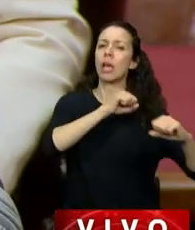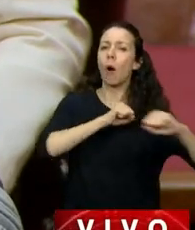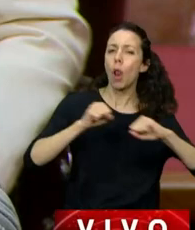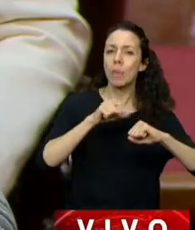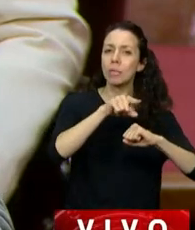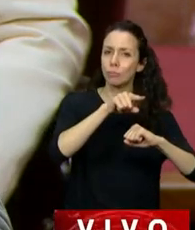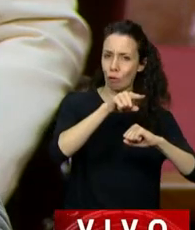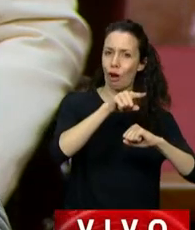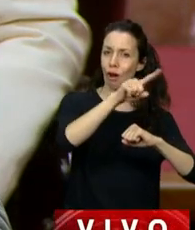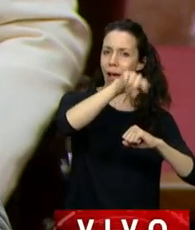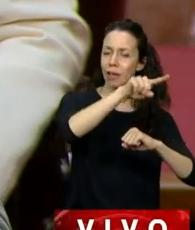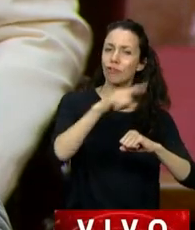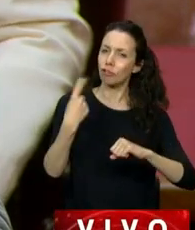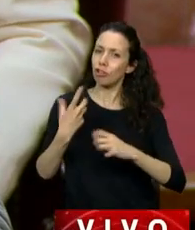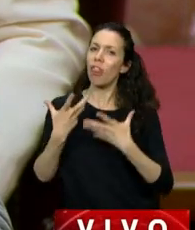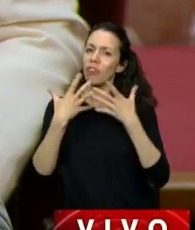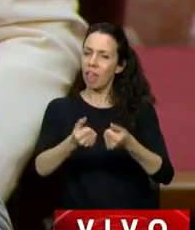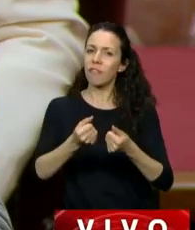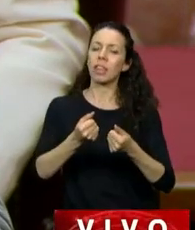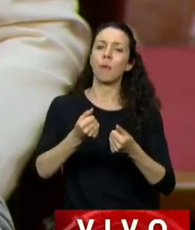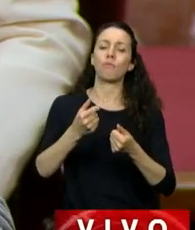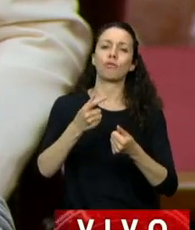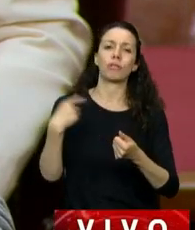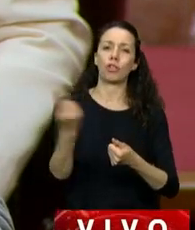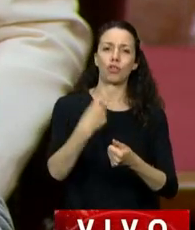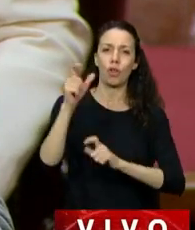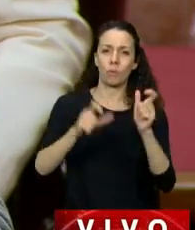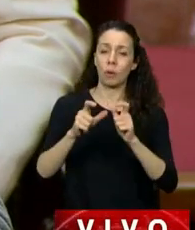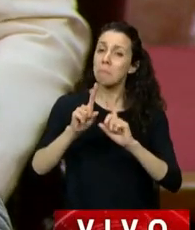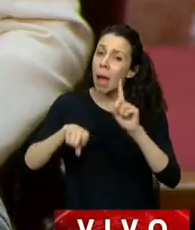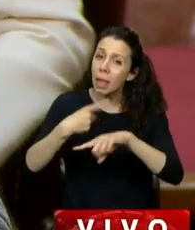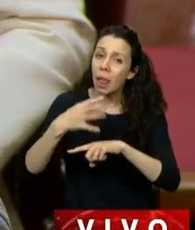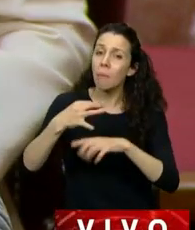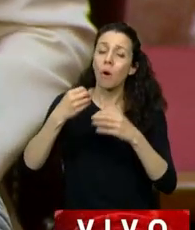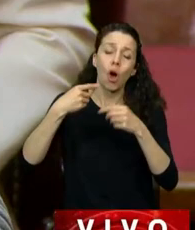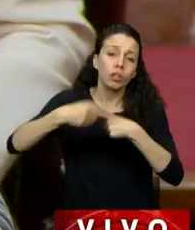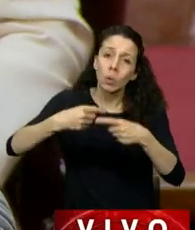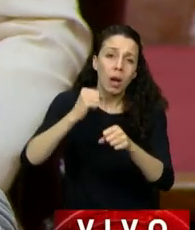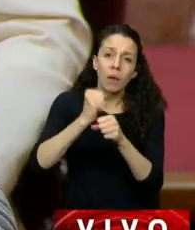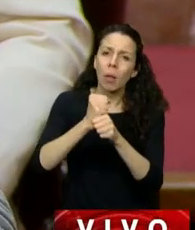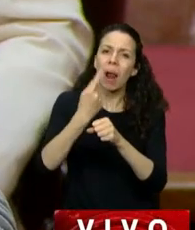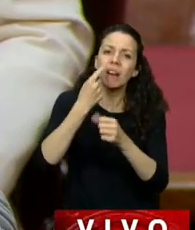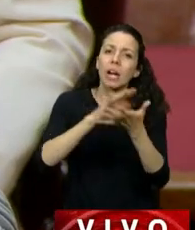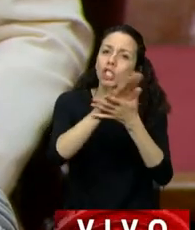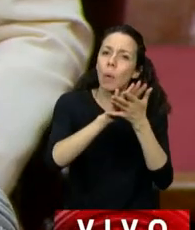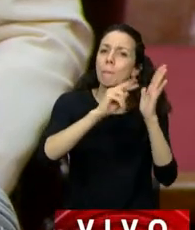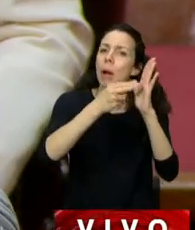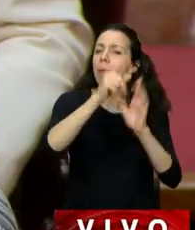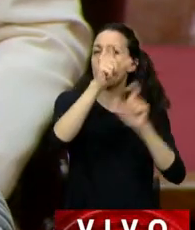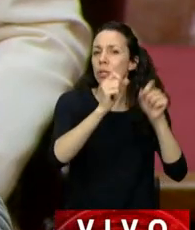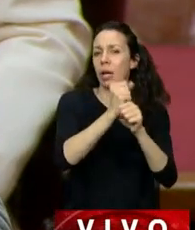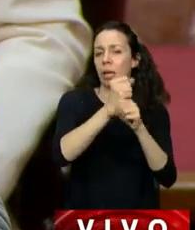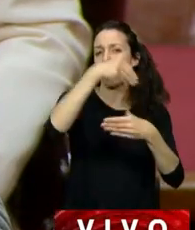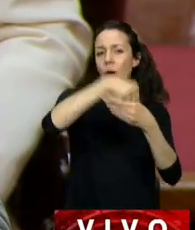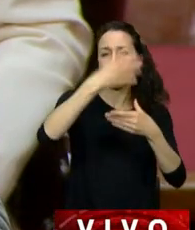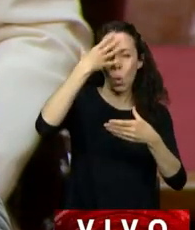hay que votar esto y mañana hay que ponerse a trabajar para resolver la situación de los trabajadores judiciales. Si logramos por un momento la unidad